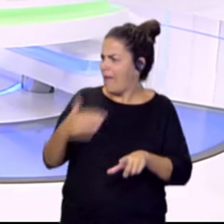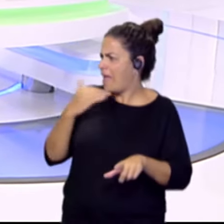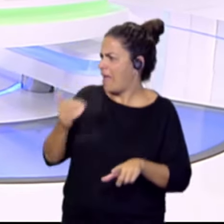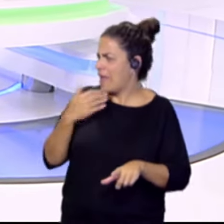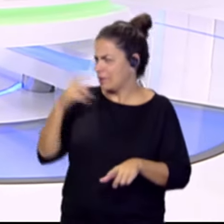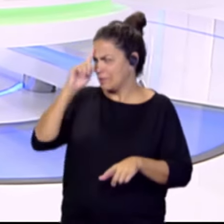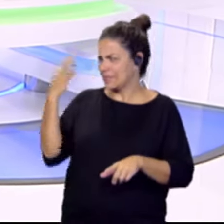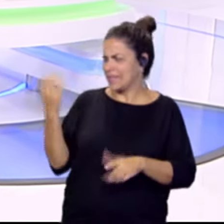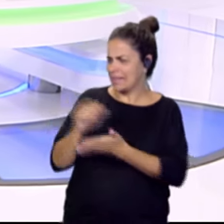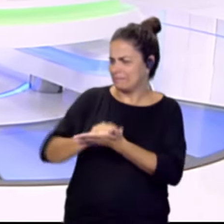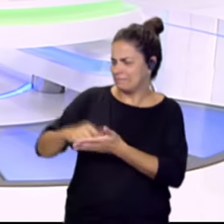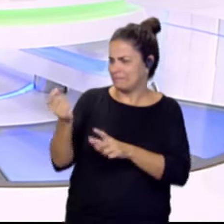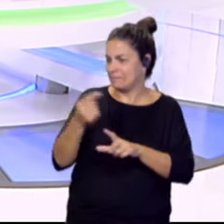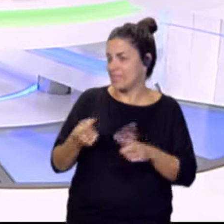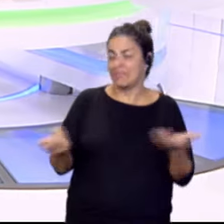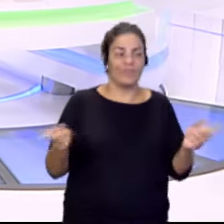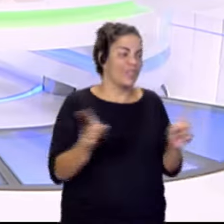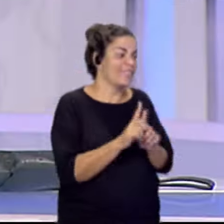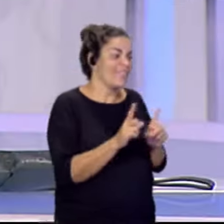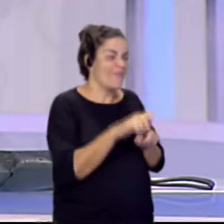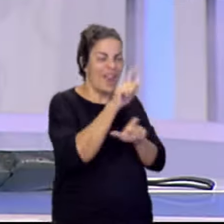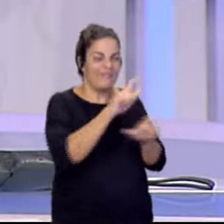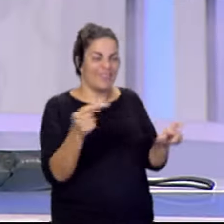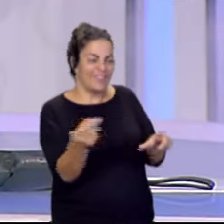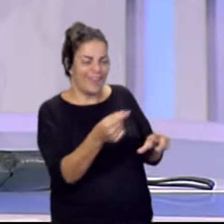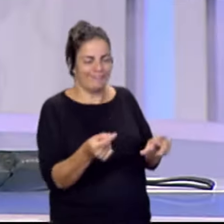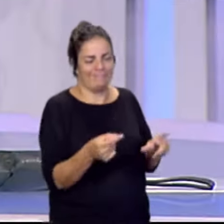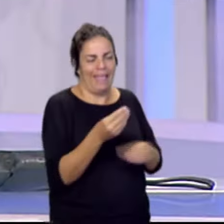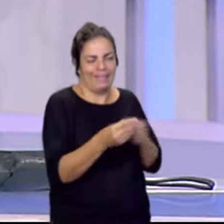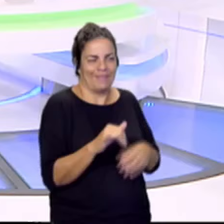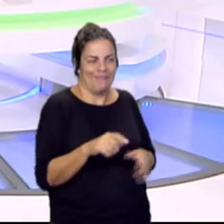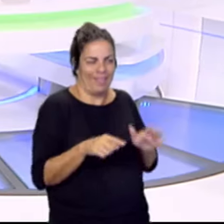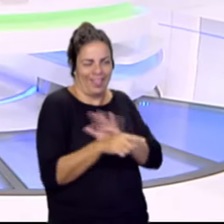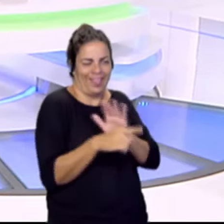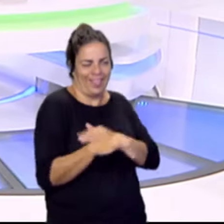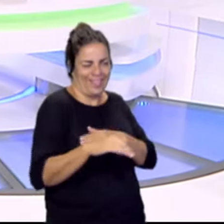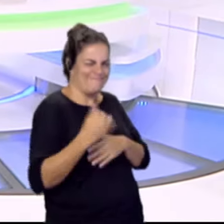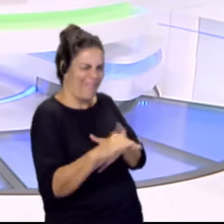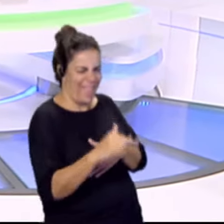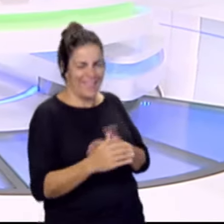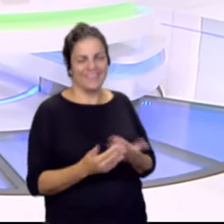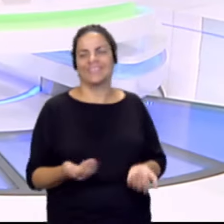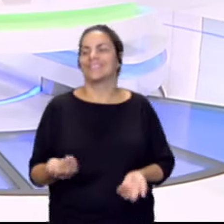preparado él, ¿eh? Pues como todo dibujante, maldades. Ya. Bueno, y por otro lado, los periodistas Pepe Moreno y